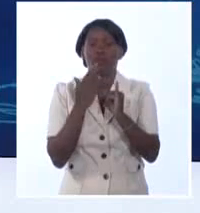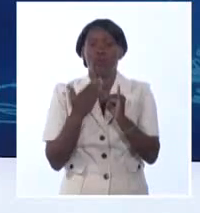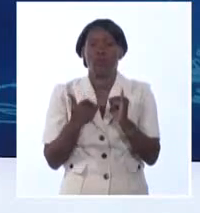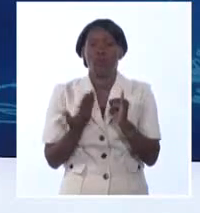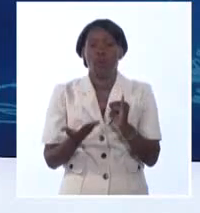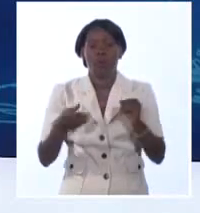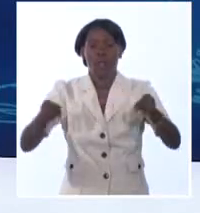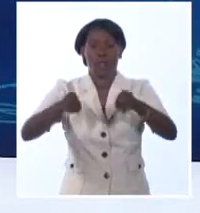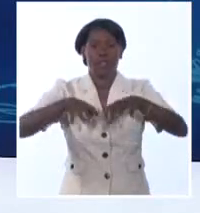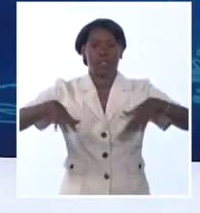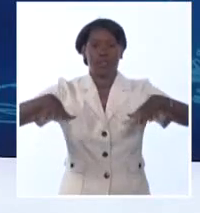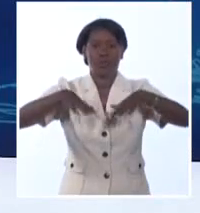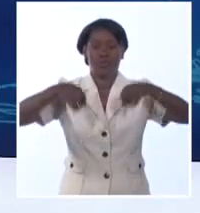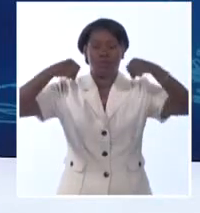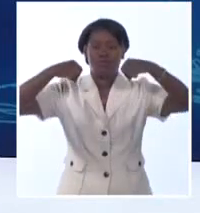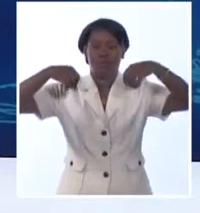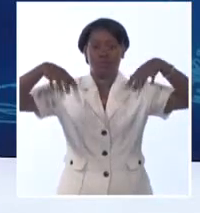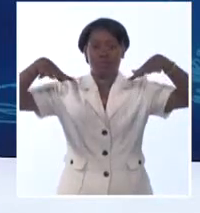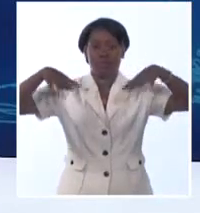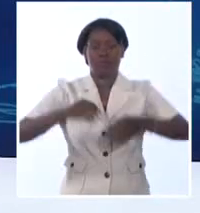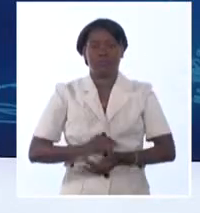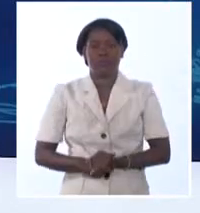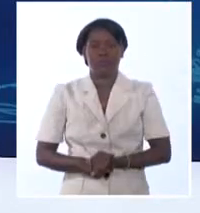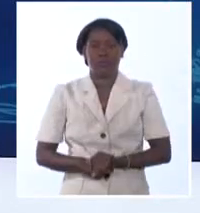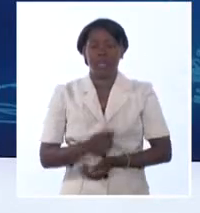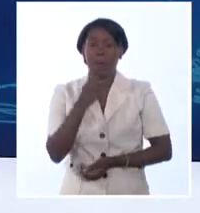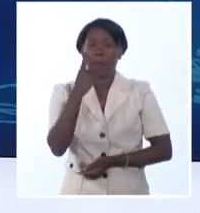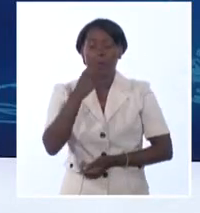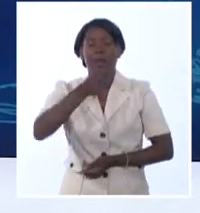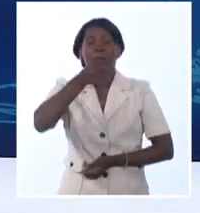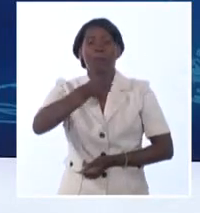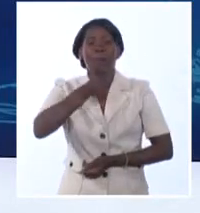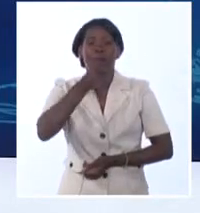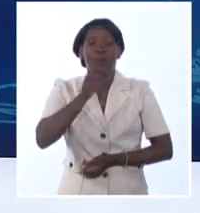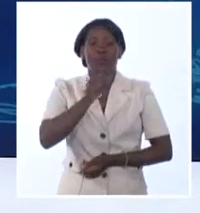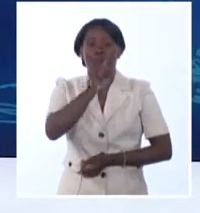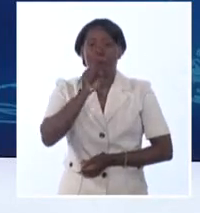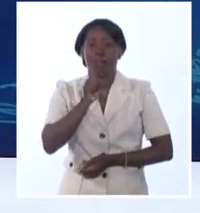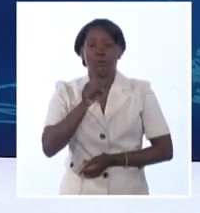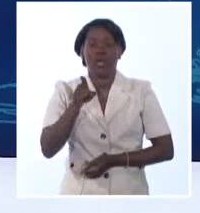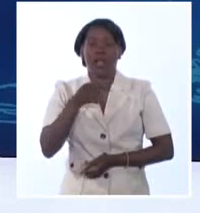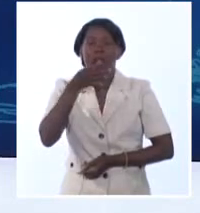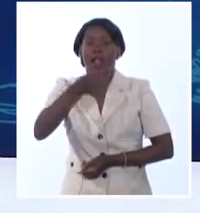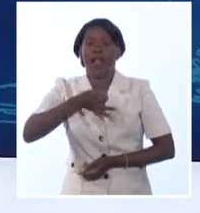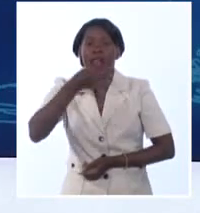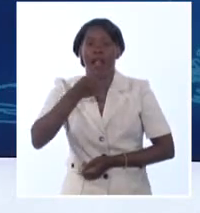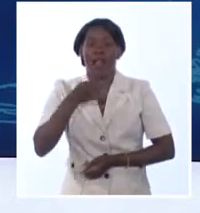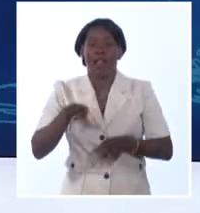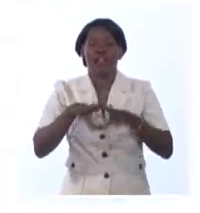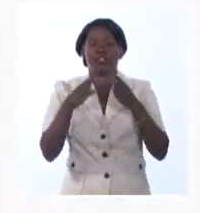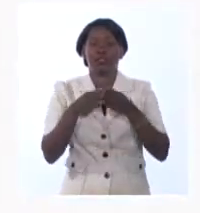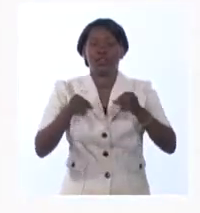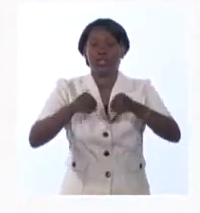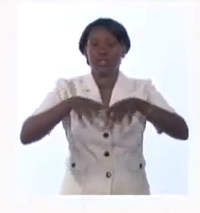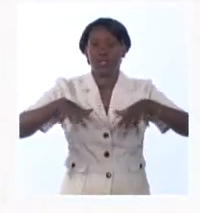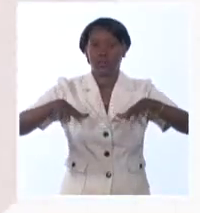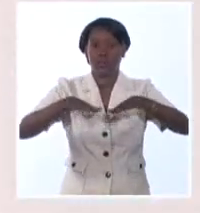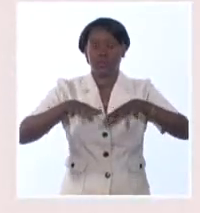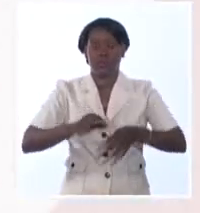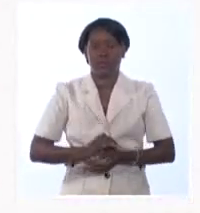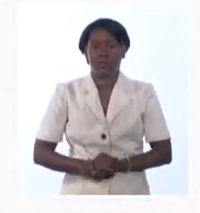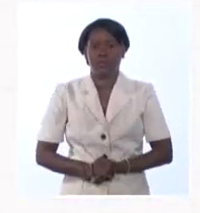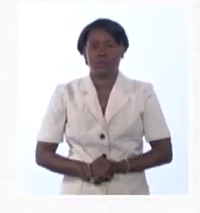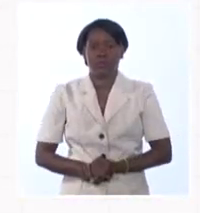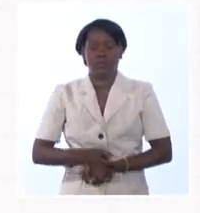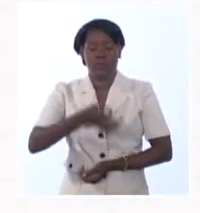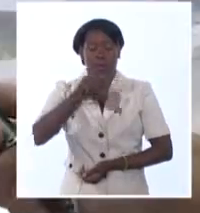situación electroenergética nacional al ser entrevistado por el periodista Bernardo Espinosa. Tenemos un fragmento. Para la hora de la